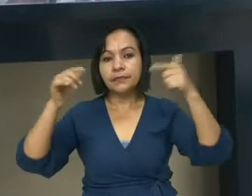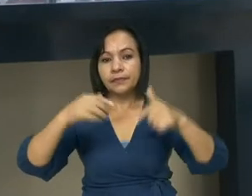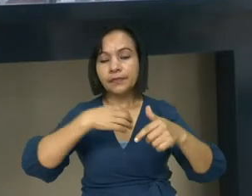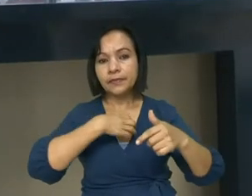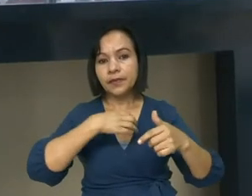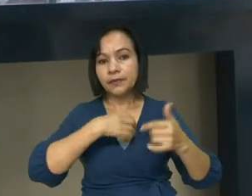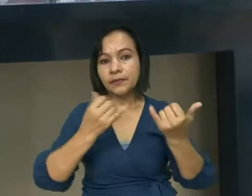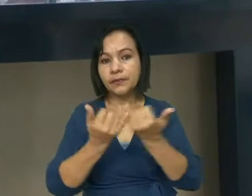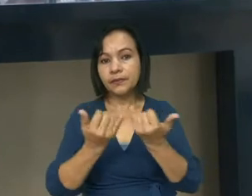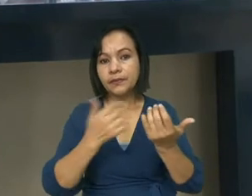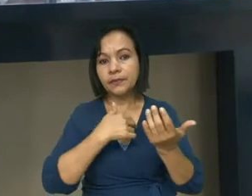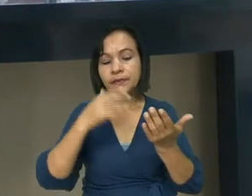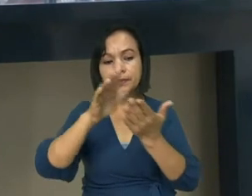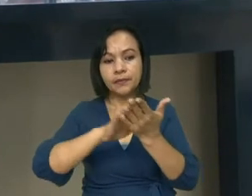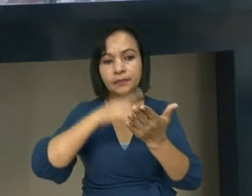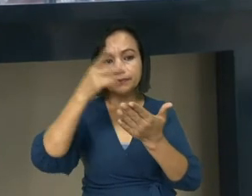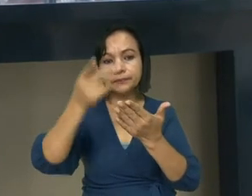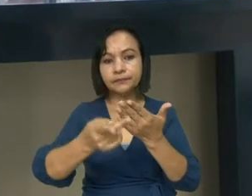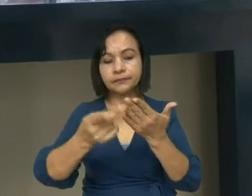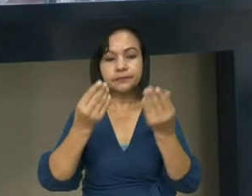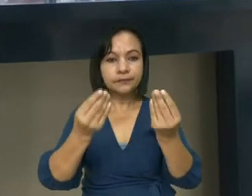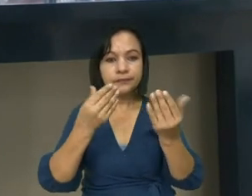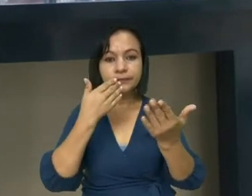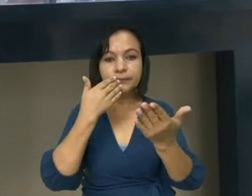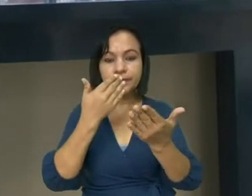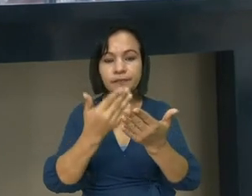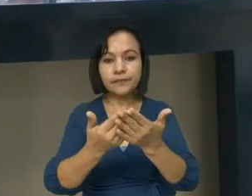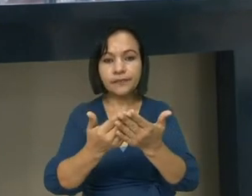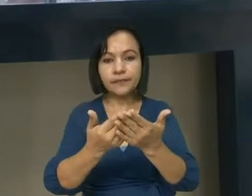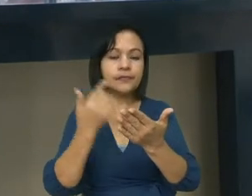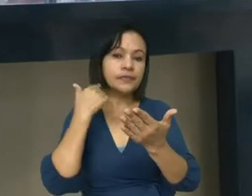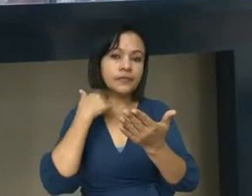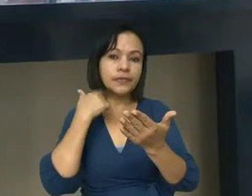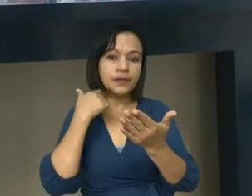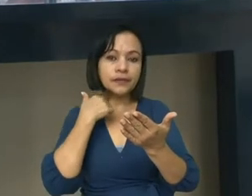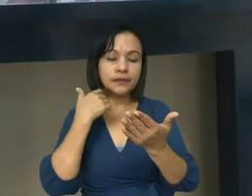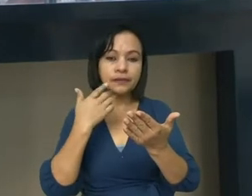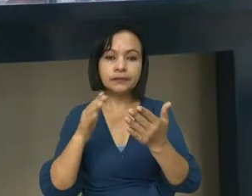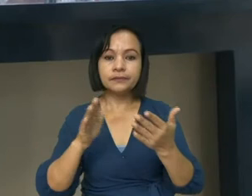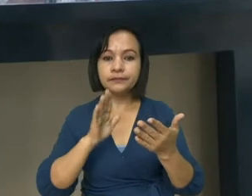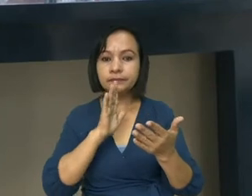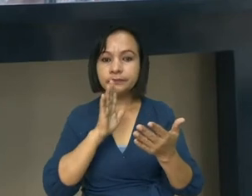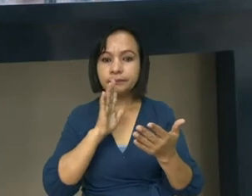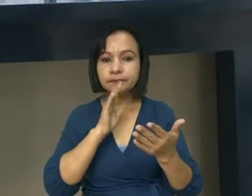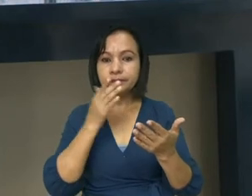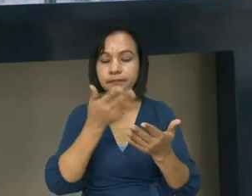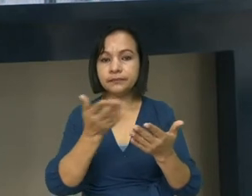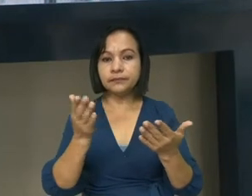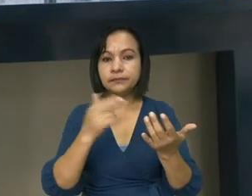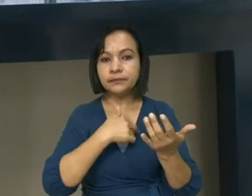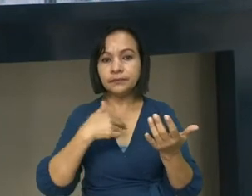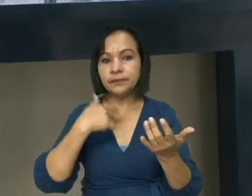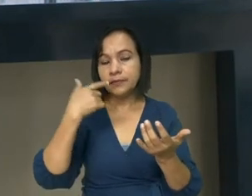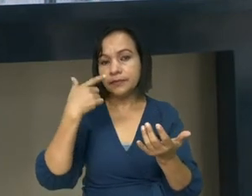propio programa. Muchísimas gracias, compañero Virgilio. Siempre muy grata la conversación con usted y además conocer